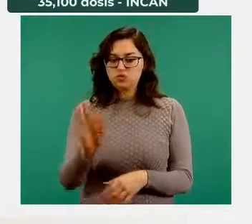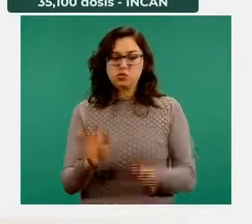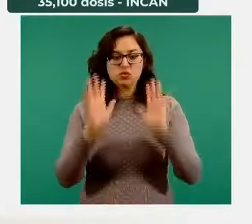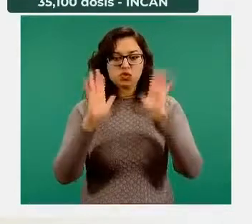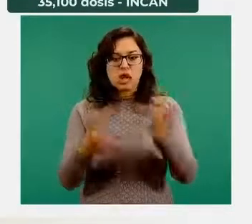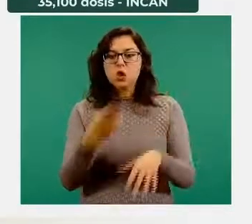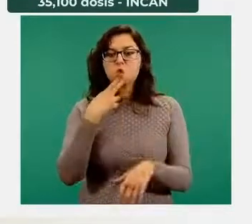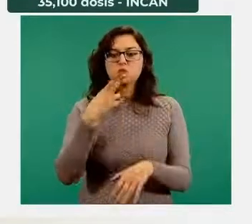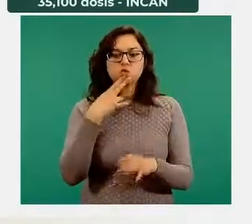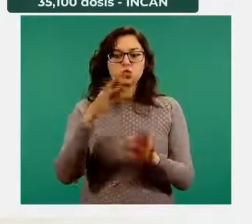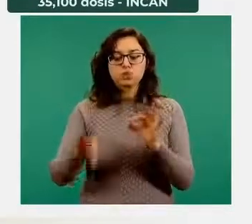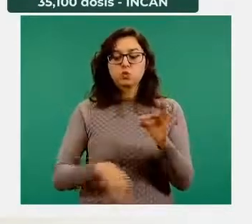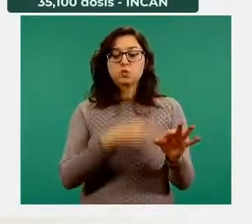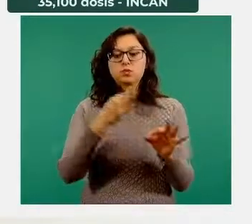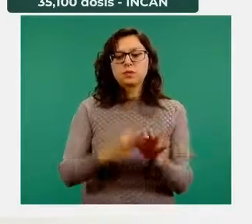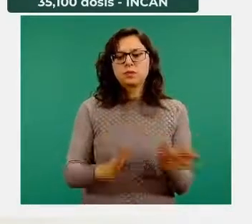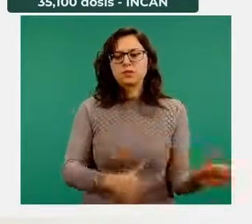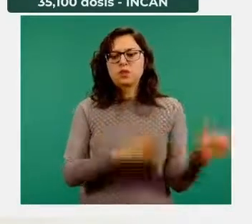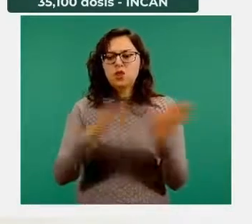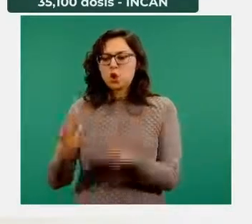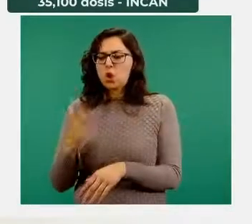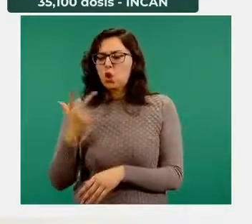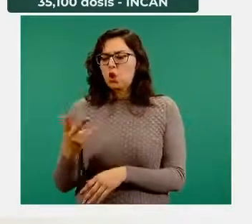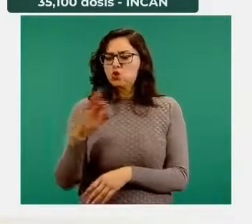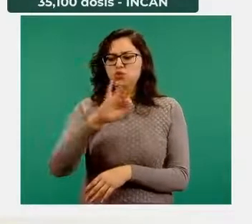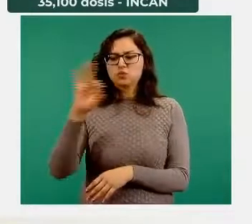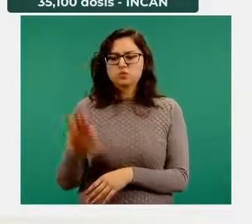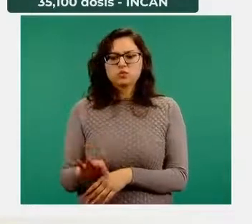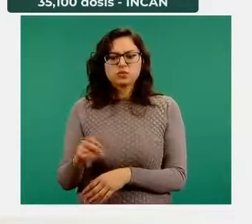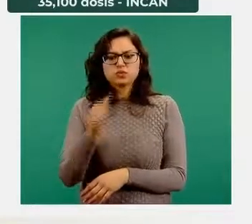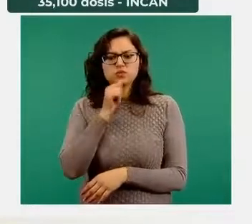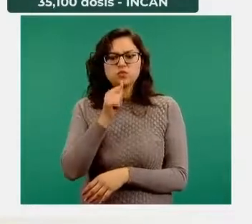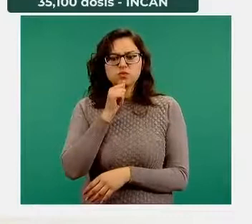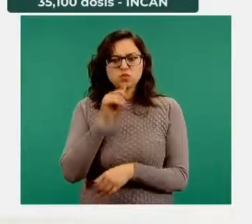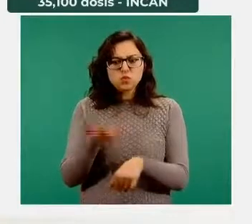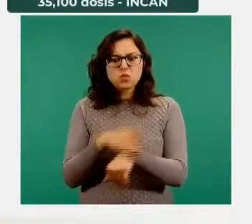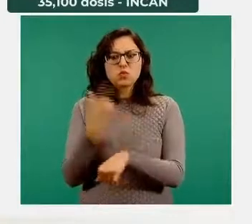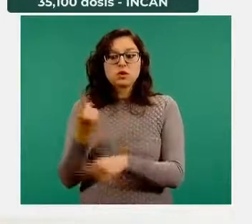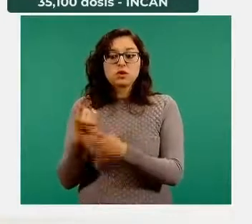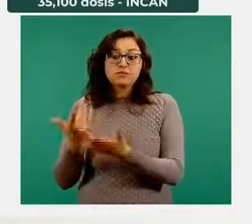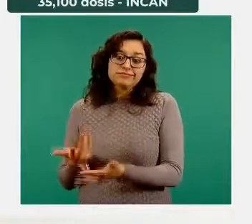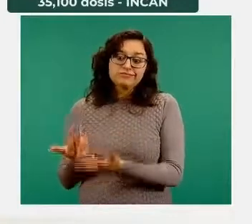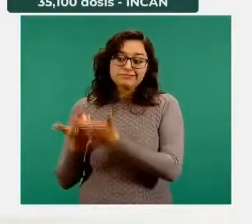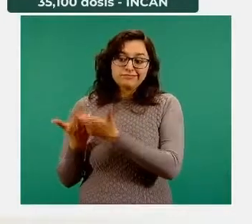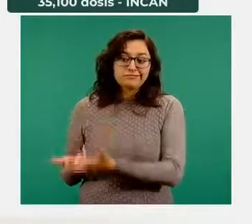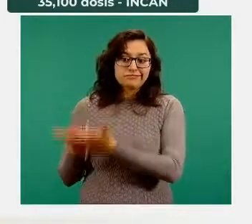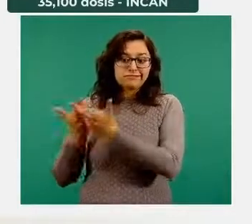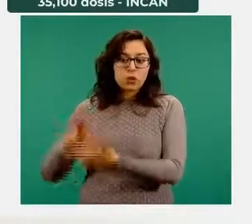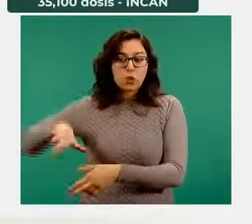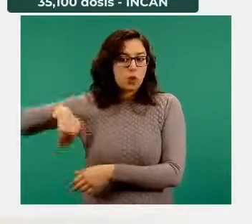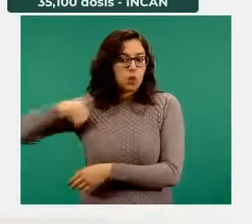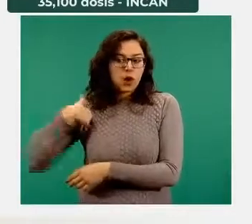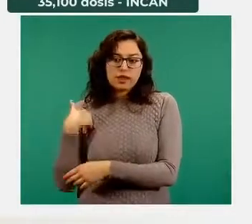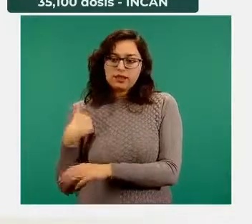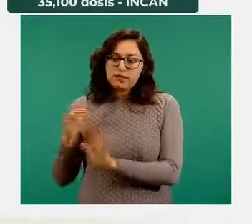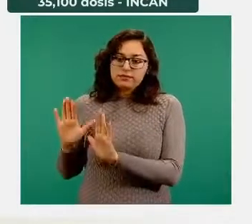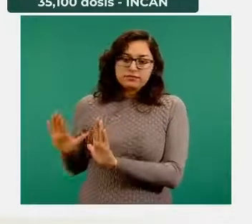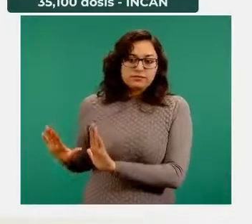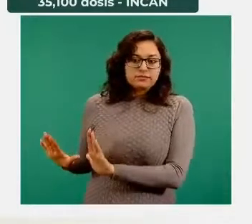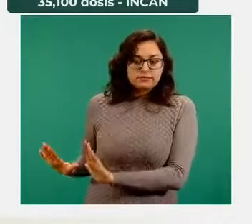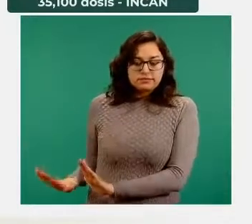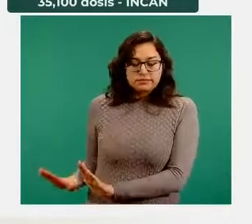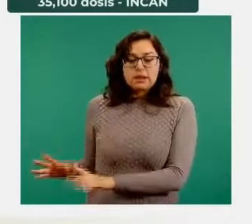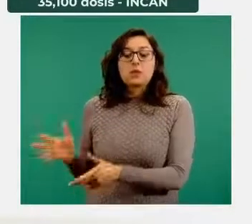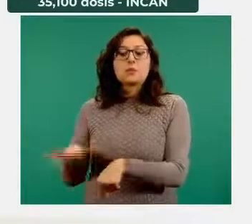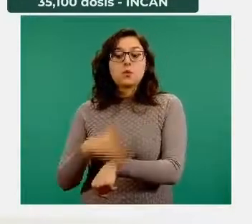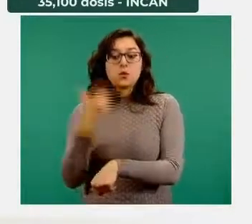8%, lo comentamos, fue intencionalmente reservado para proteger las segundas dosis. Es importante que las